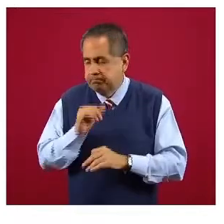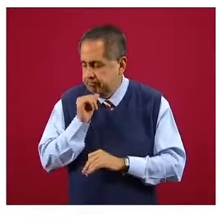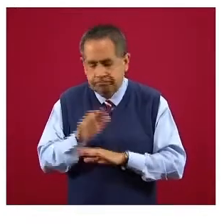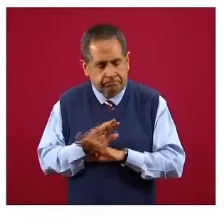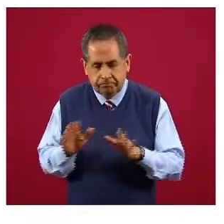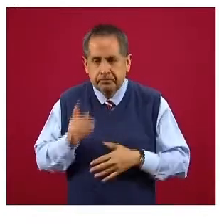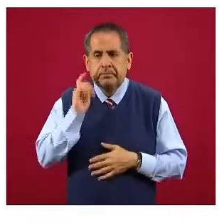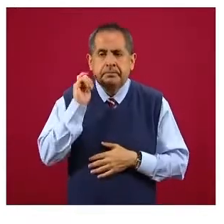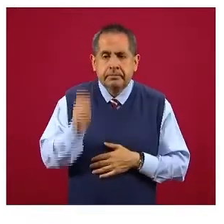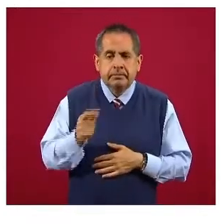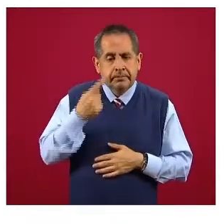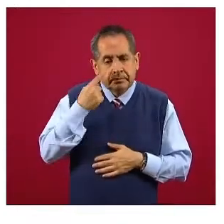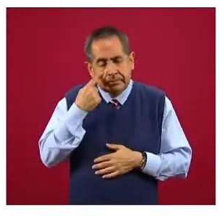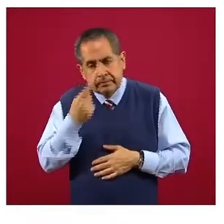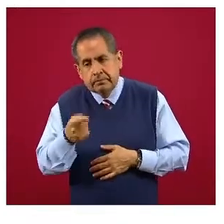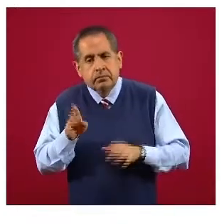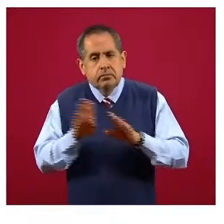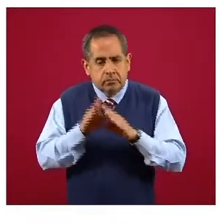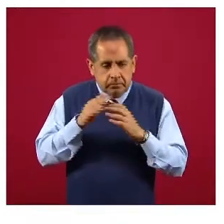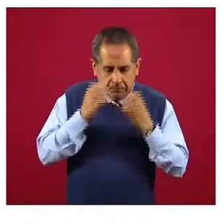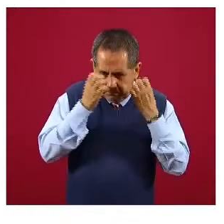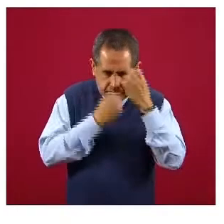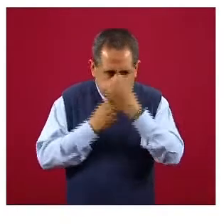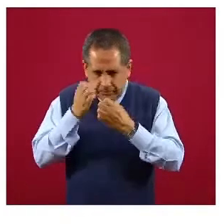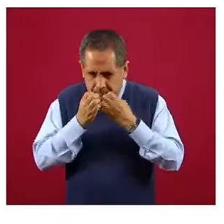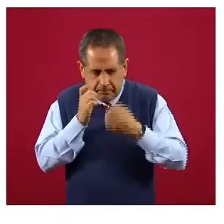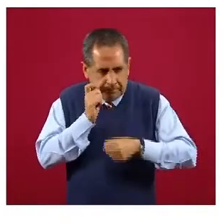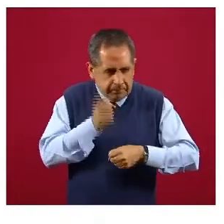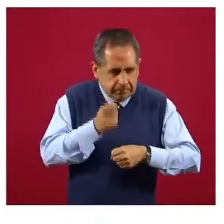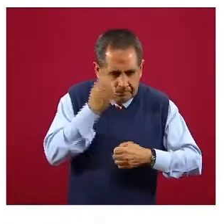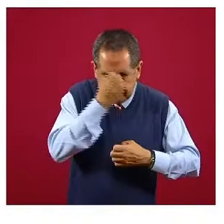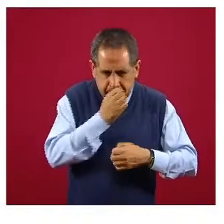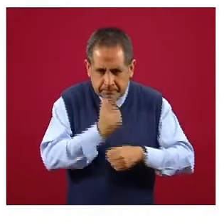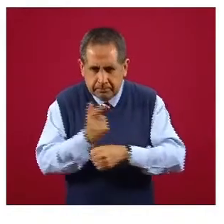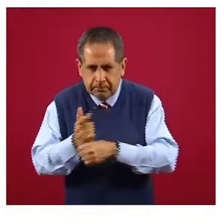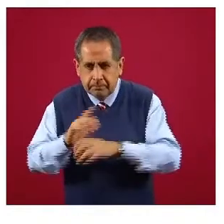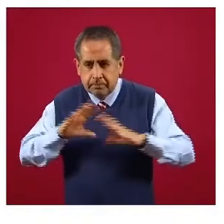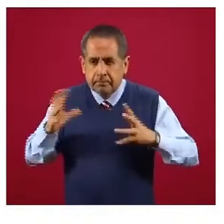sino representa la manera como se han estado estudiando a estas